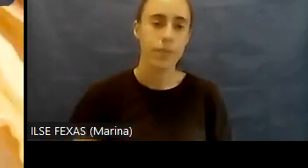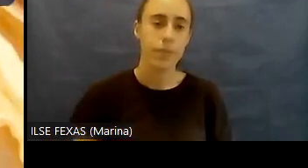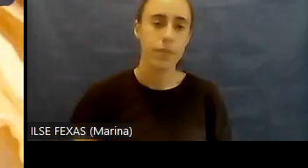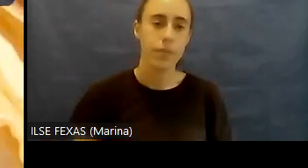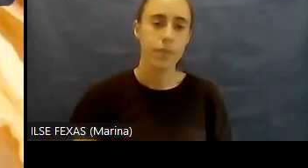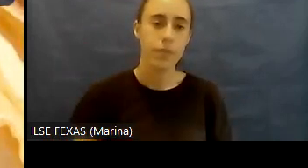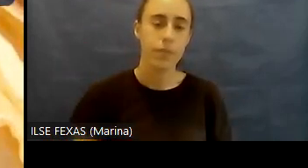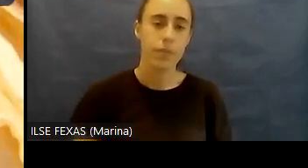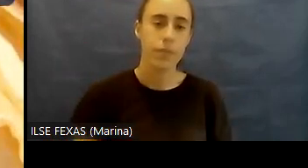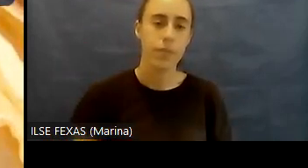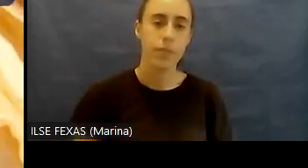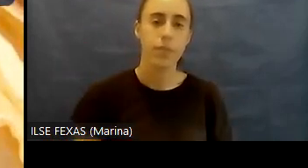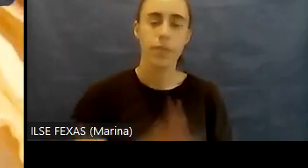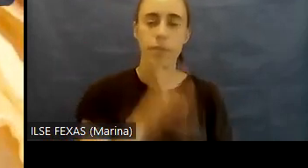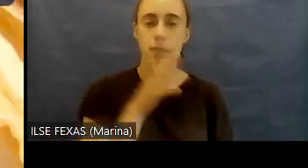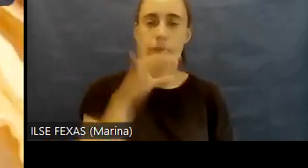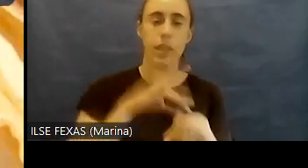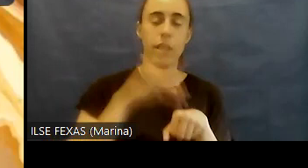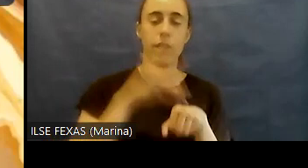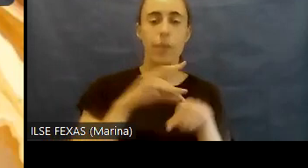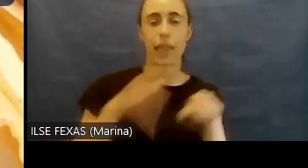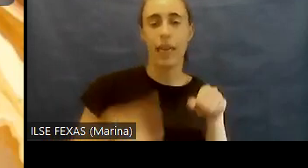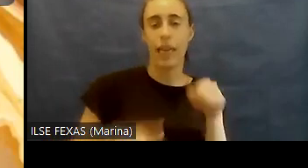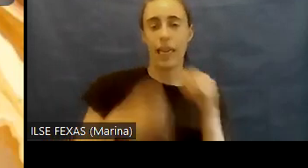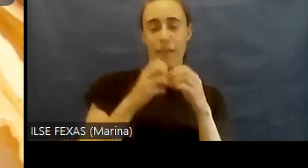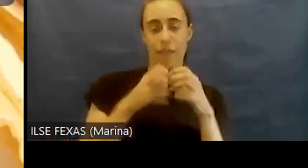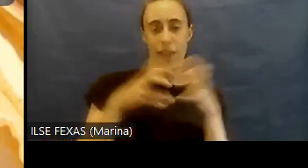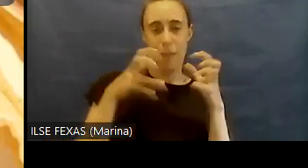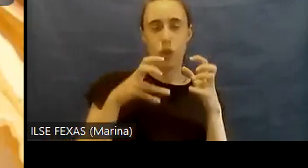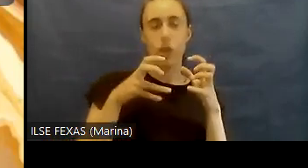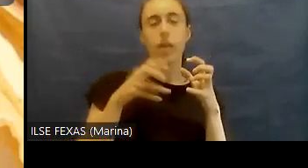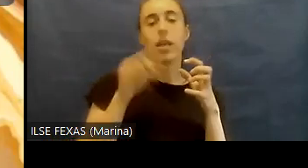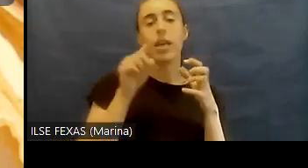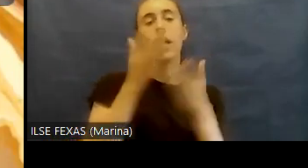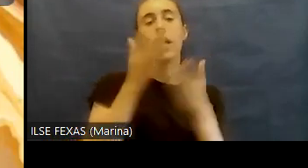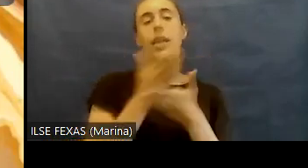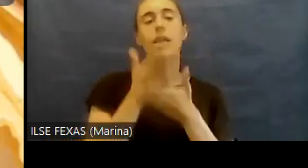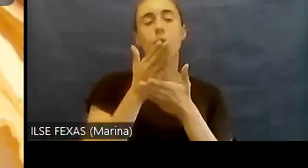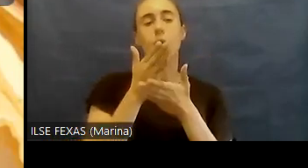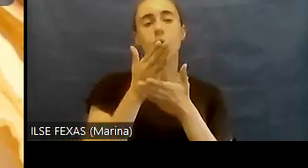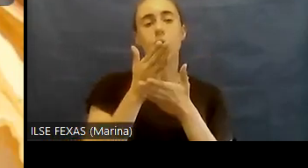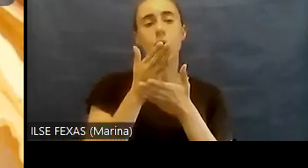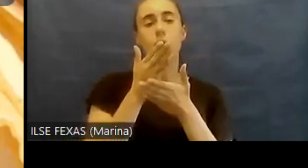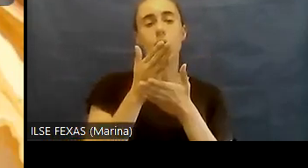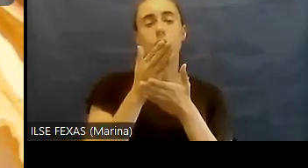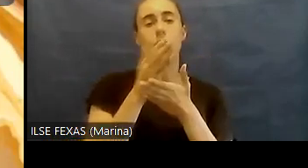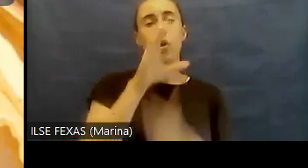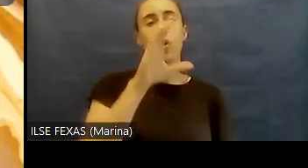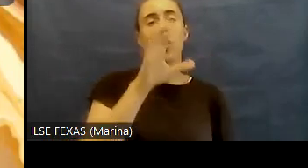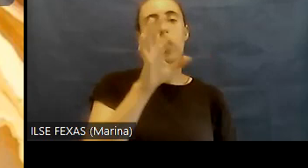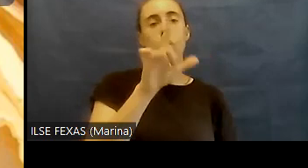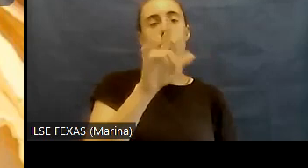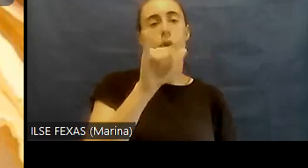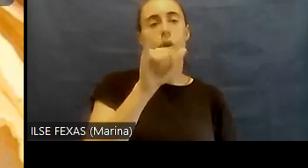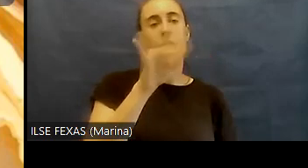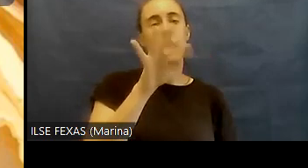Si nos vamos ya a la enfermedad inflamatoria intestinal, tenemos un estudio a nivel de colitis ulcerosa.